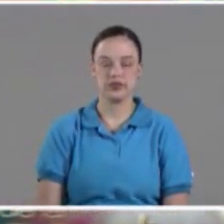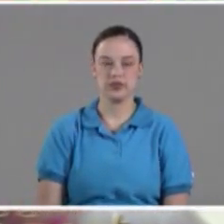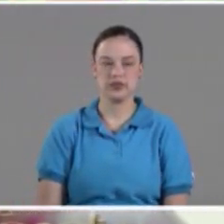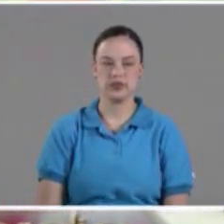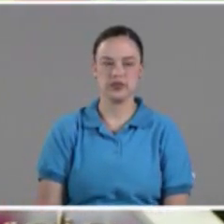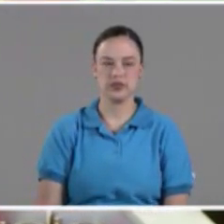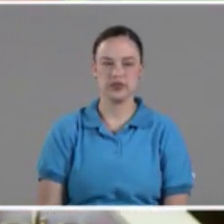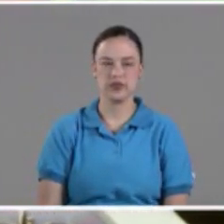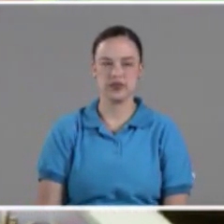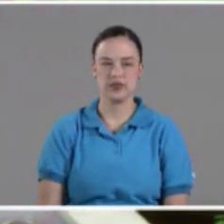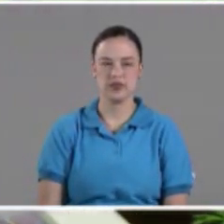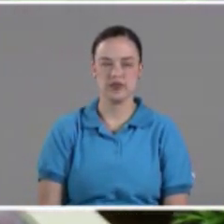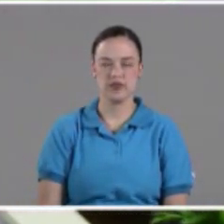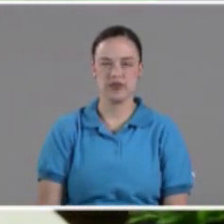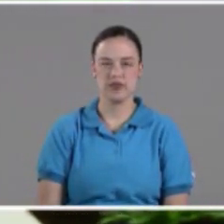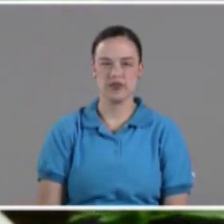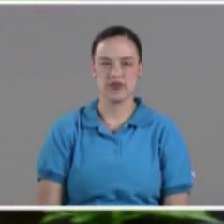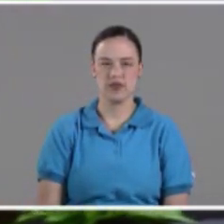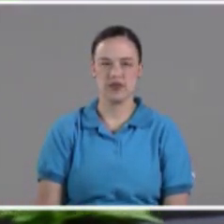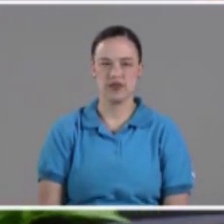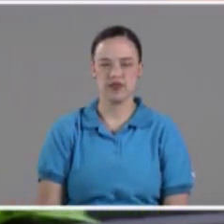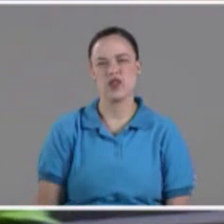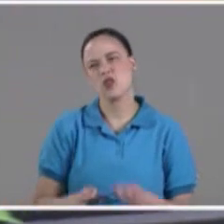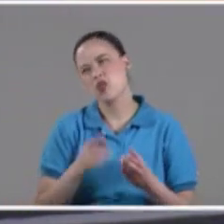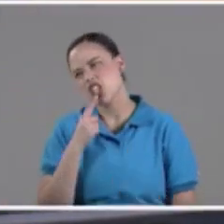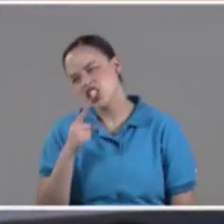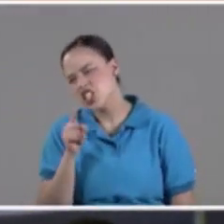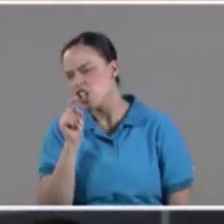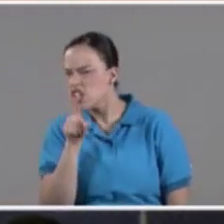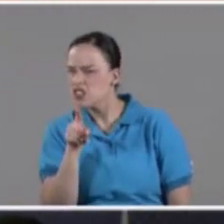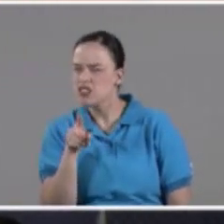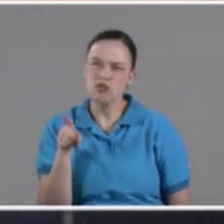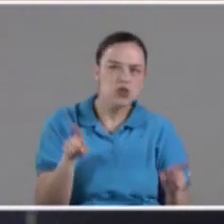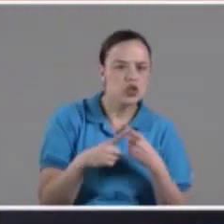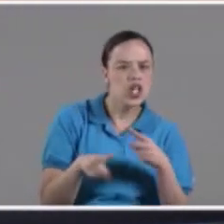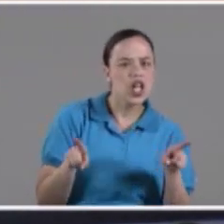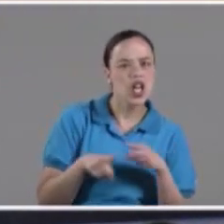y ponerlos así como Cómo cómo es que le dicen eso